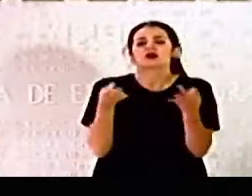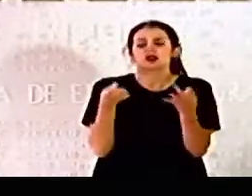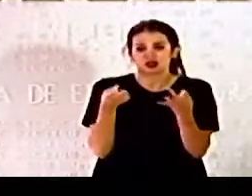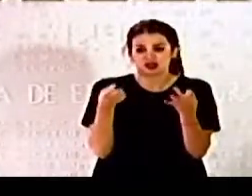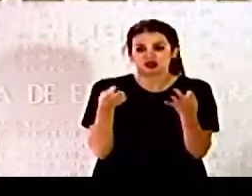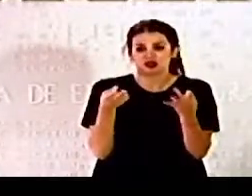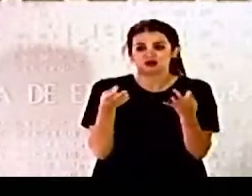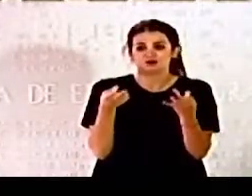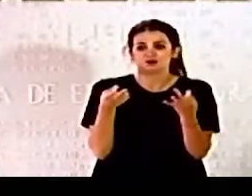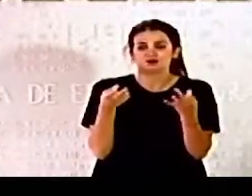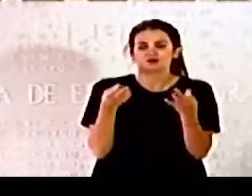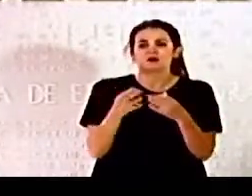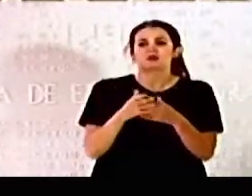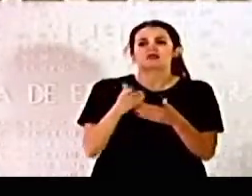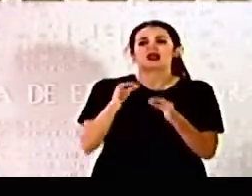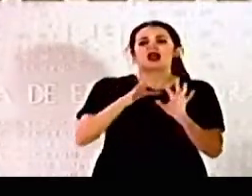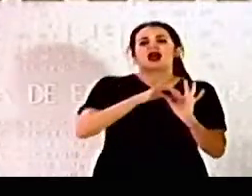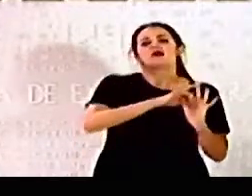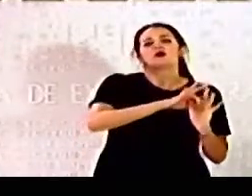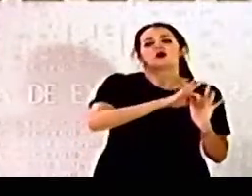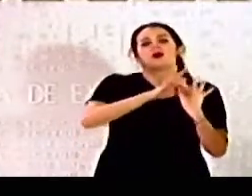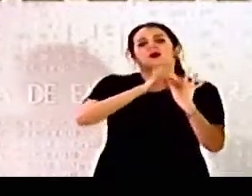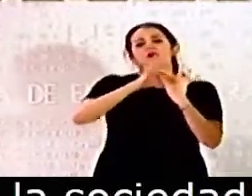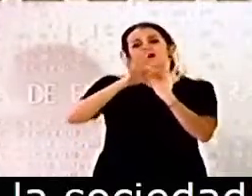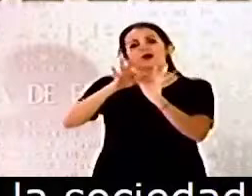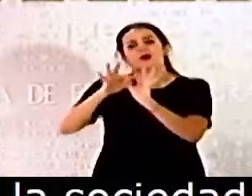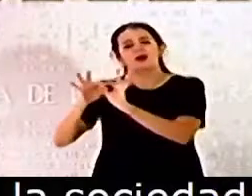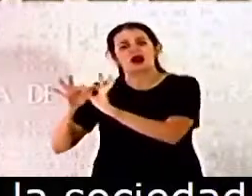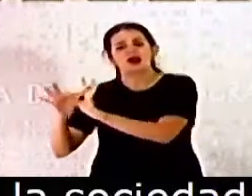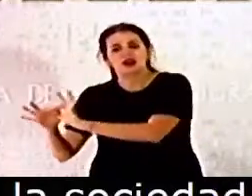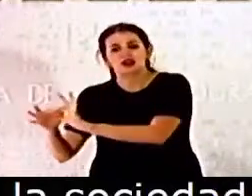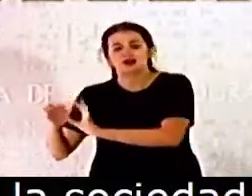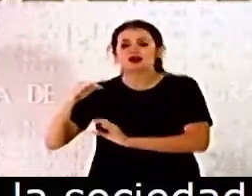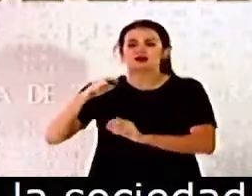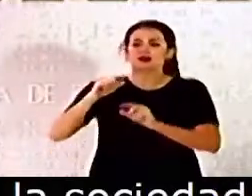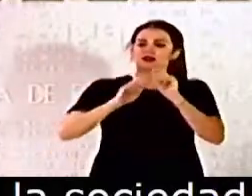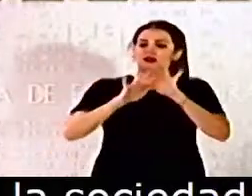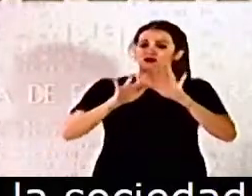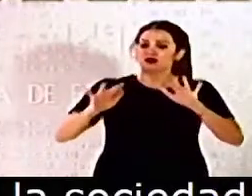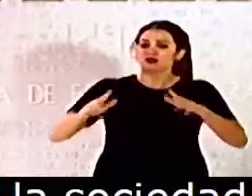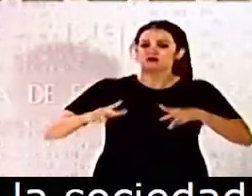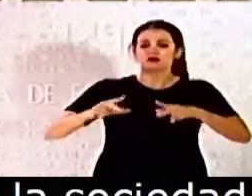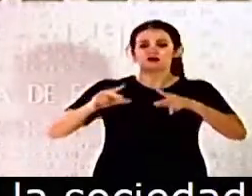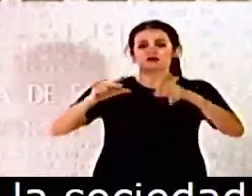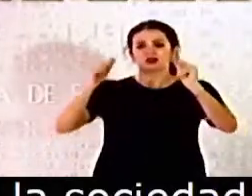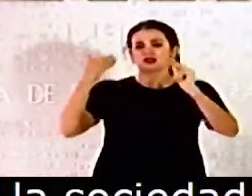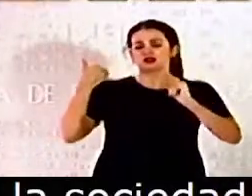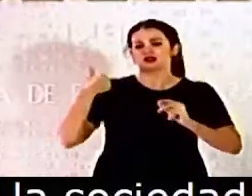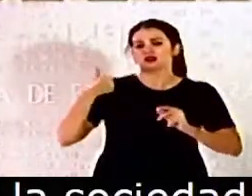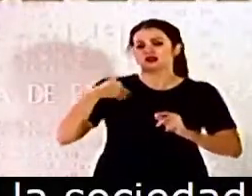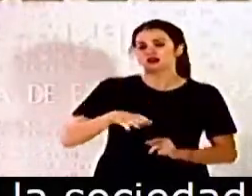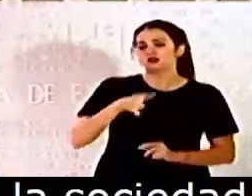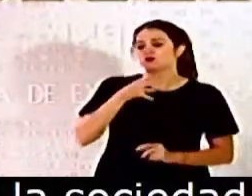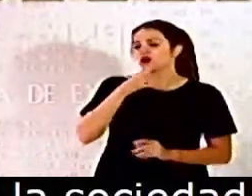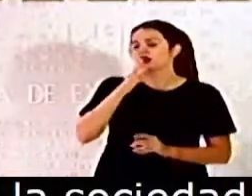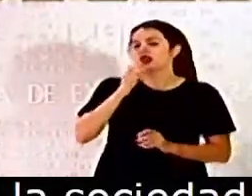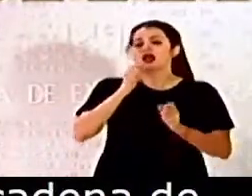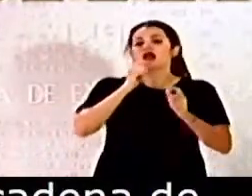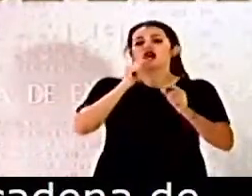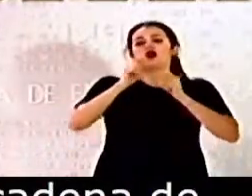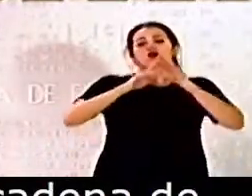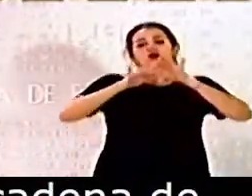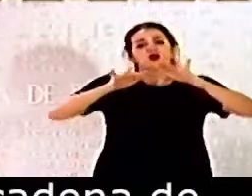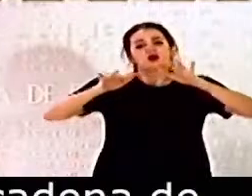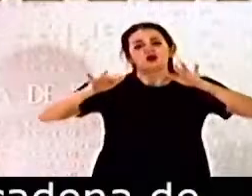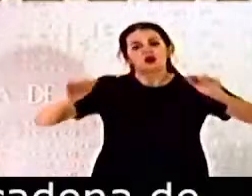la maldita cadena de esta pandemia, que es que se produce un incremento de los contagios,